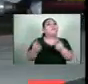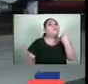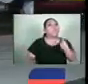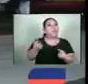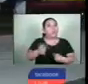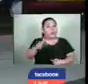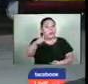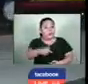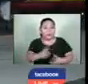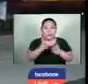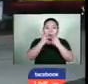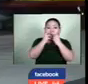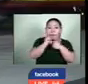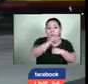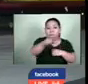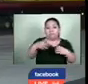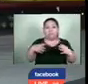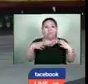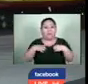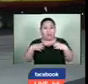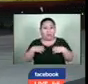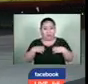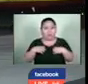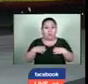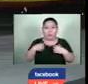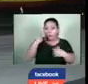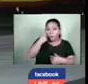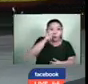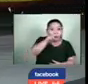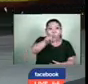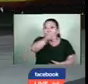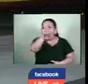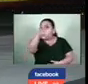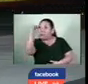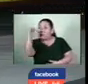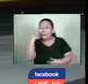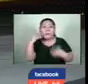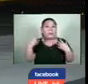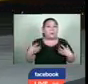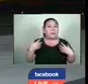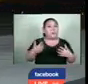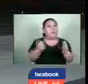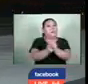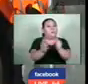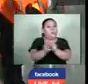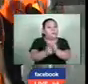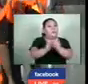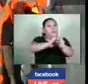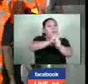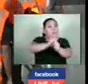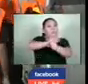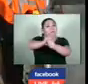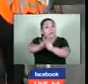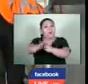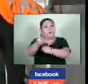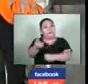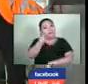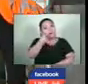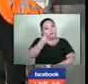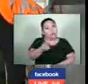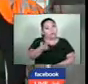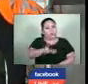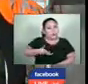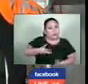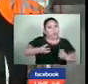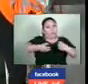el salvaguardar la vida de la población. Hemos visto a nivel internacional cómo el COVID sigue generando efectos negativos, hemos visto cómo todas las estrategias